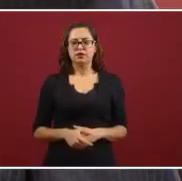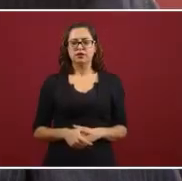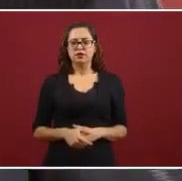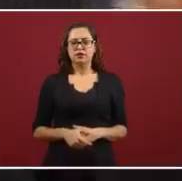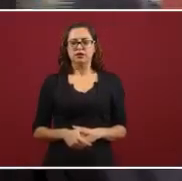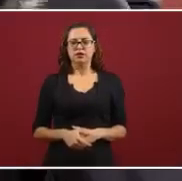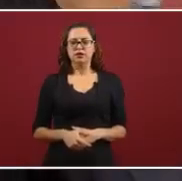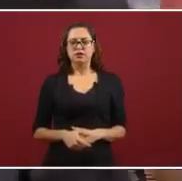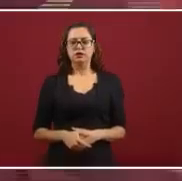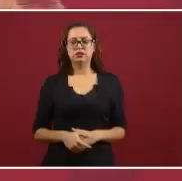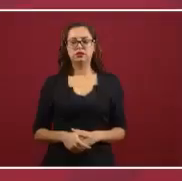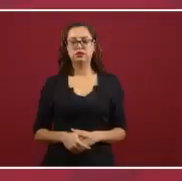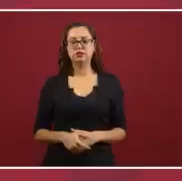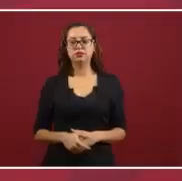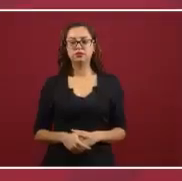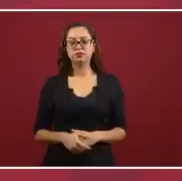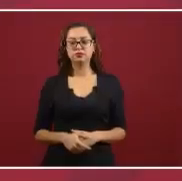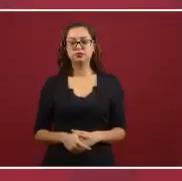Los grupos que